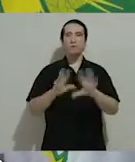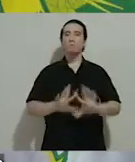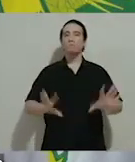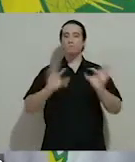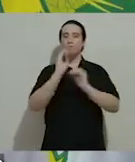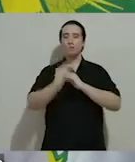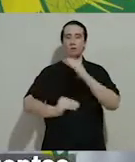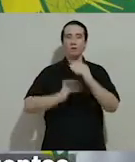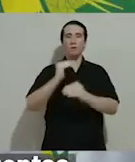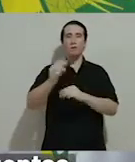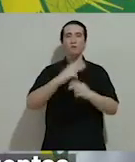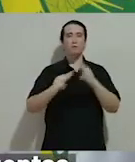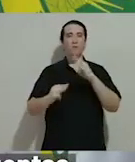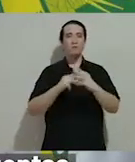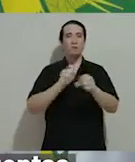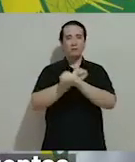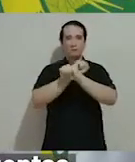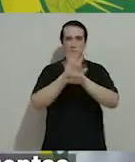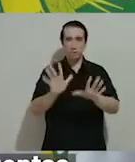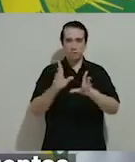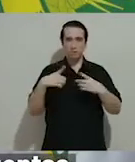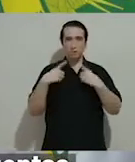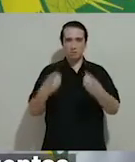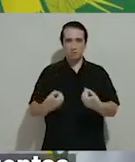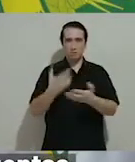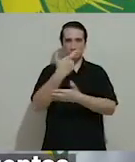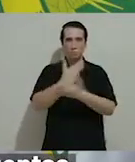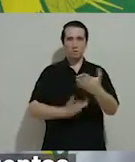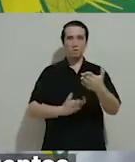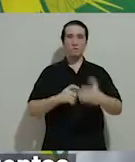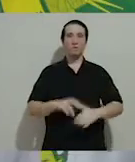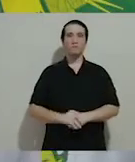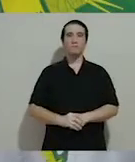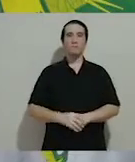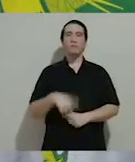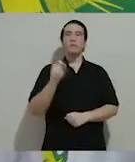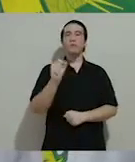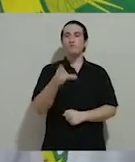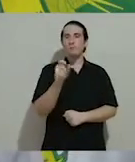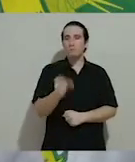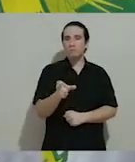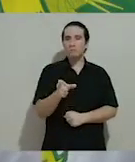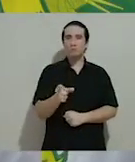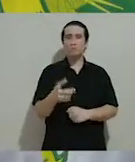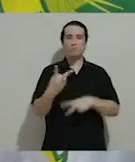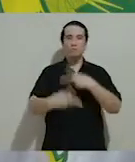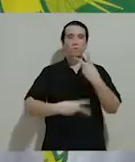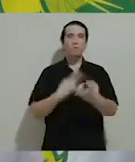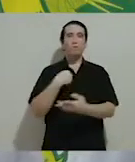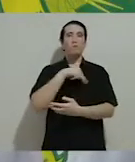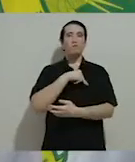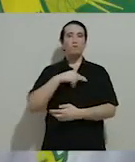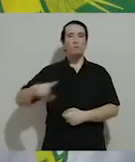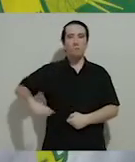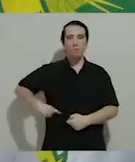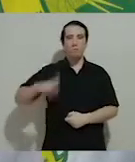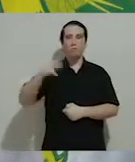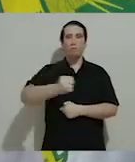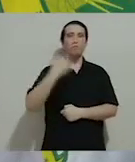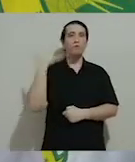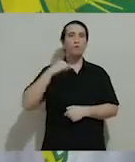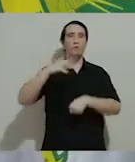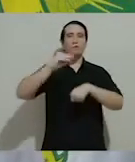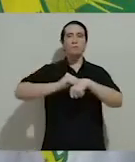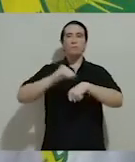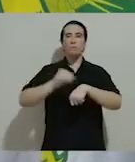un importante avance en materia de transparencia y rendición de cuentas. En este mismo sentido, en lo que va de nuestra administración, logramos